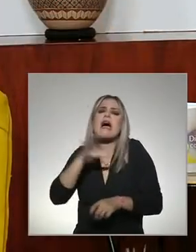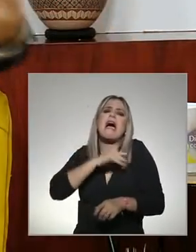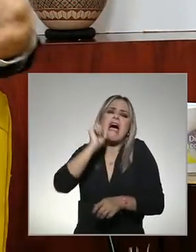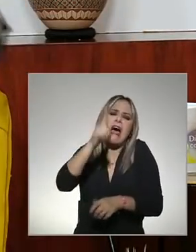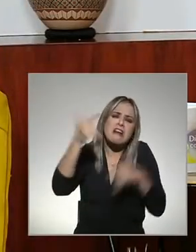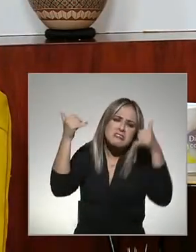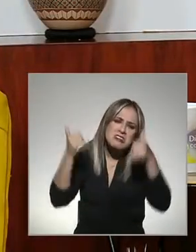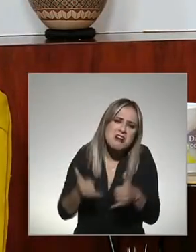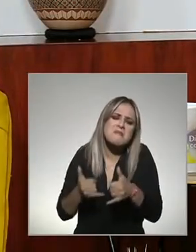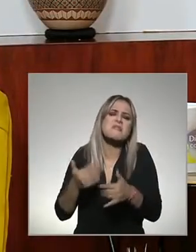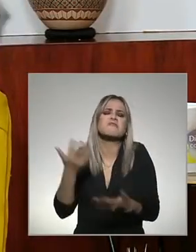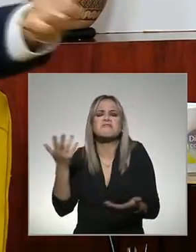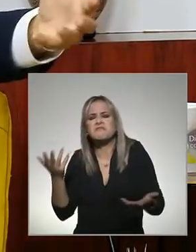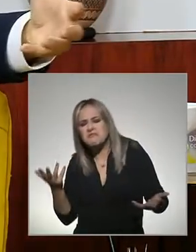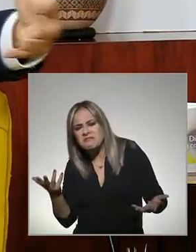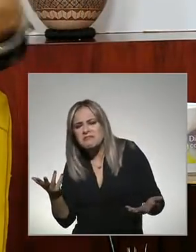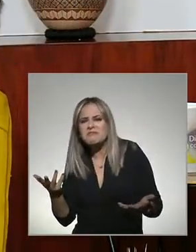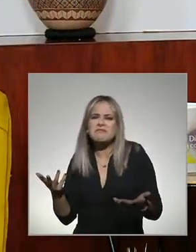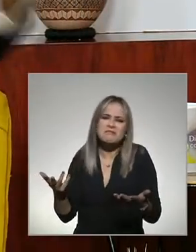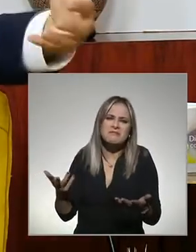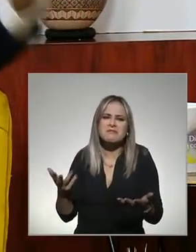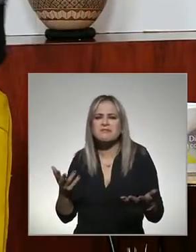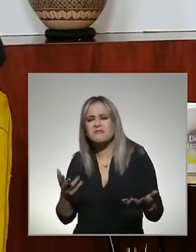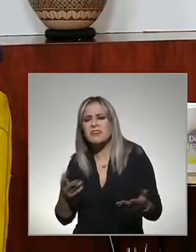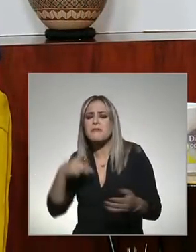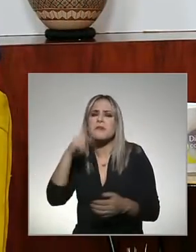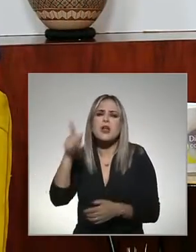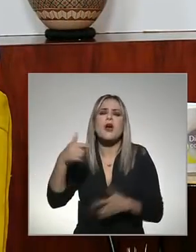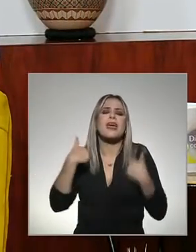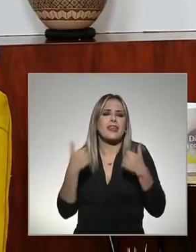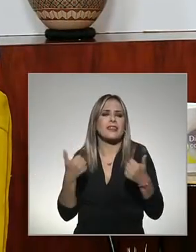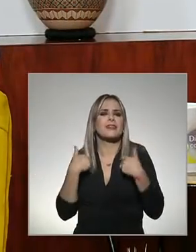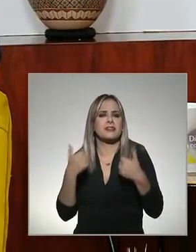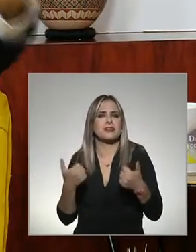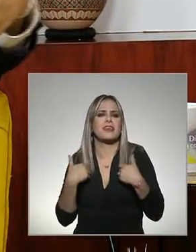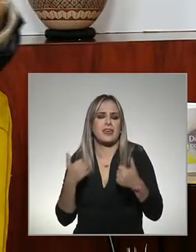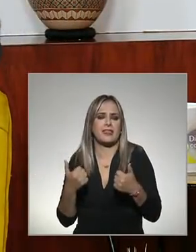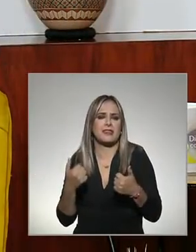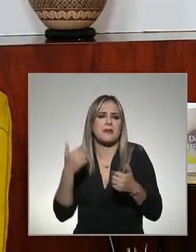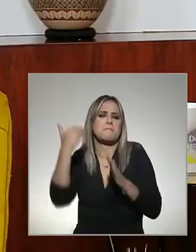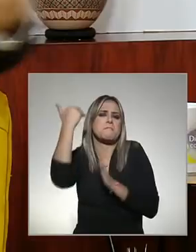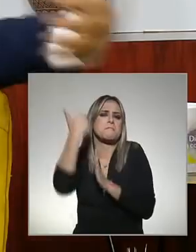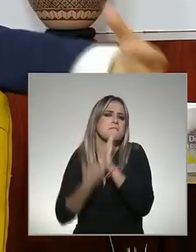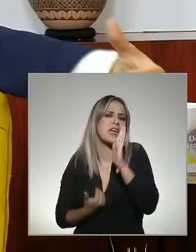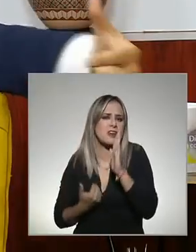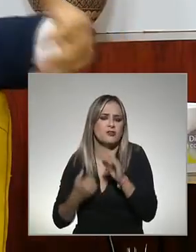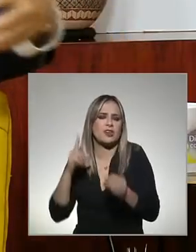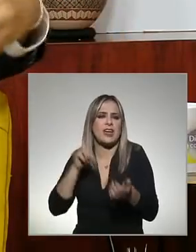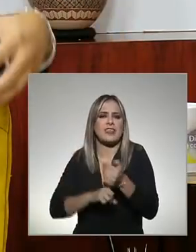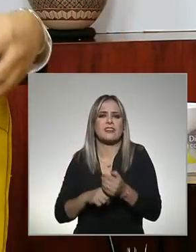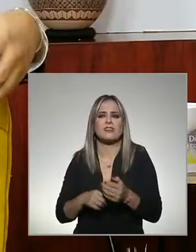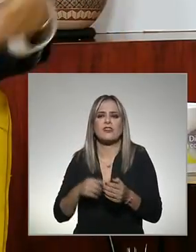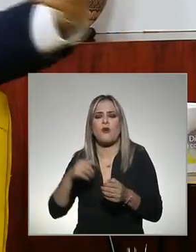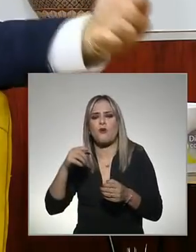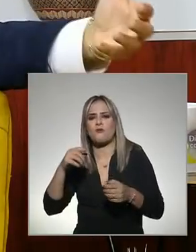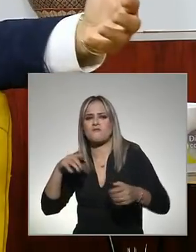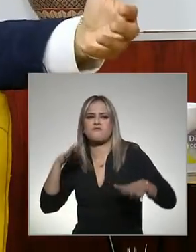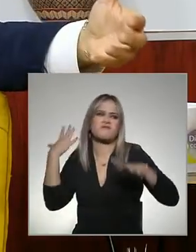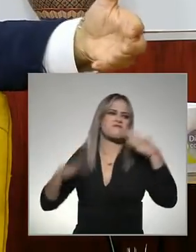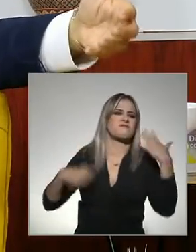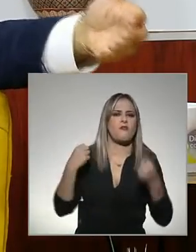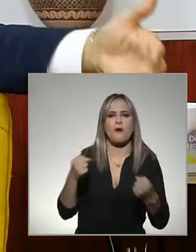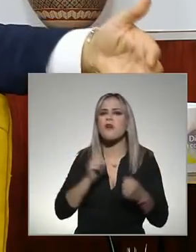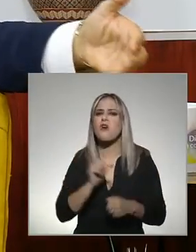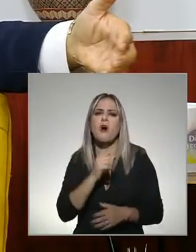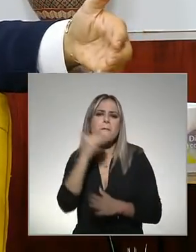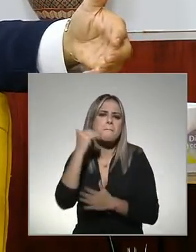todo adolescente, pero, o como cualquier ser humano, pero es menos propenso a ponerse en situaciones de alto riesgo